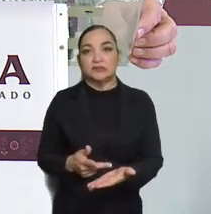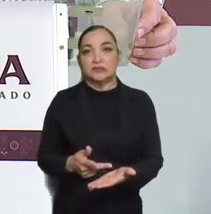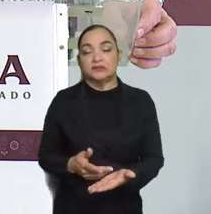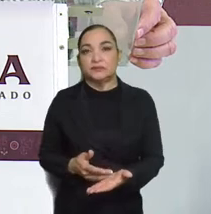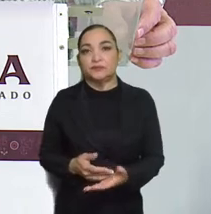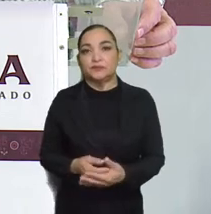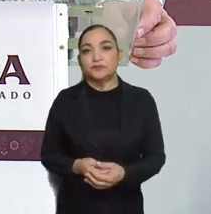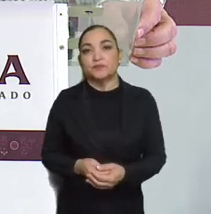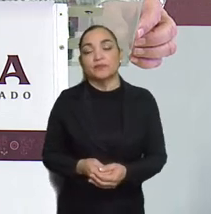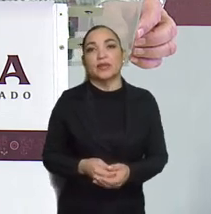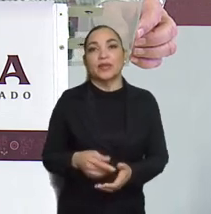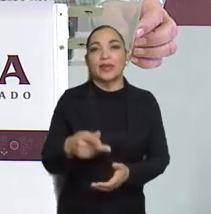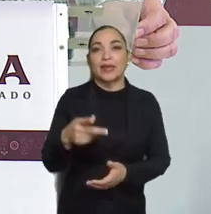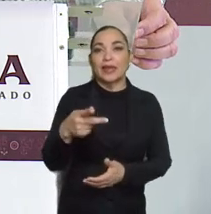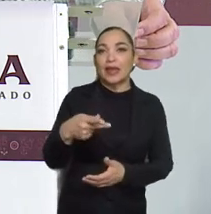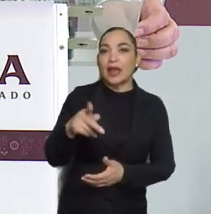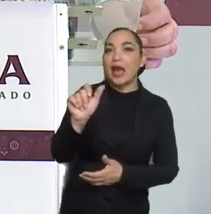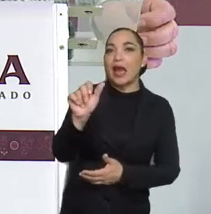Carintia.